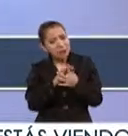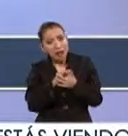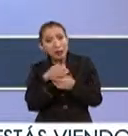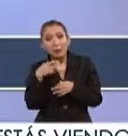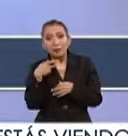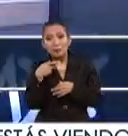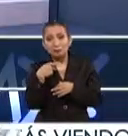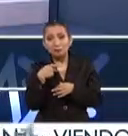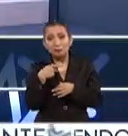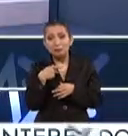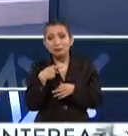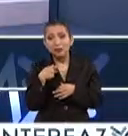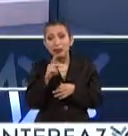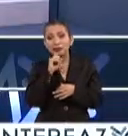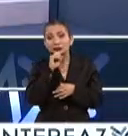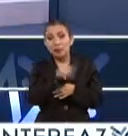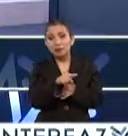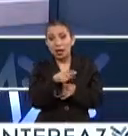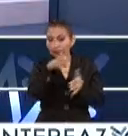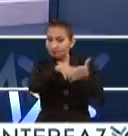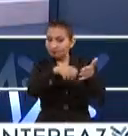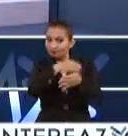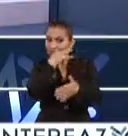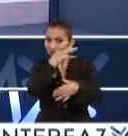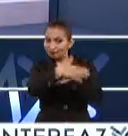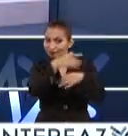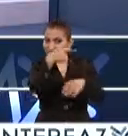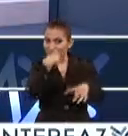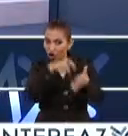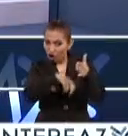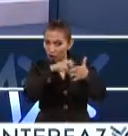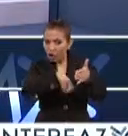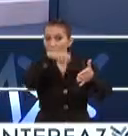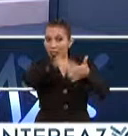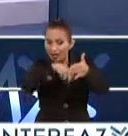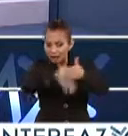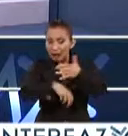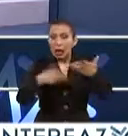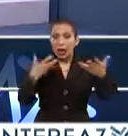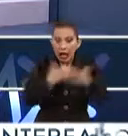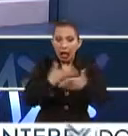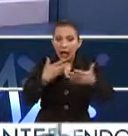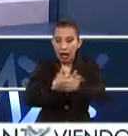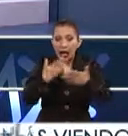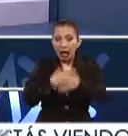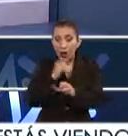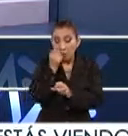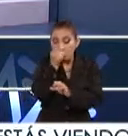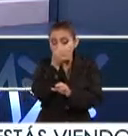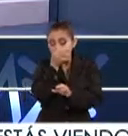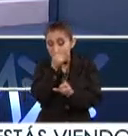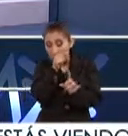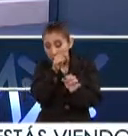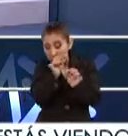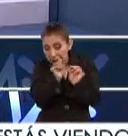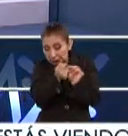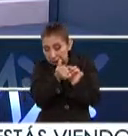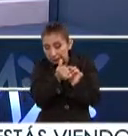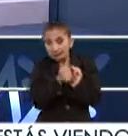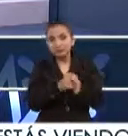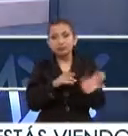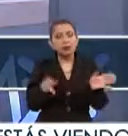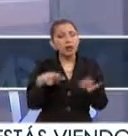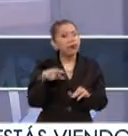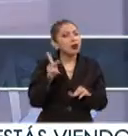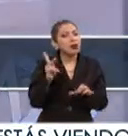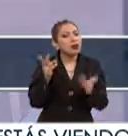siempre también hay diálogo, ¿no? Y hay diálogo. Te corrigen, claro, te corrigen, ¿no? Siempre están corrigiendo si hay un mínimo detalle, eso es muy interesante. Pero